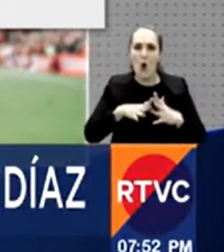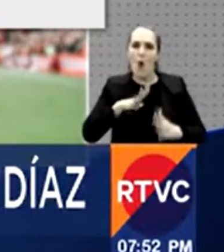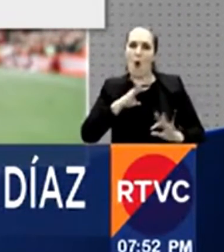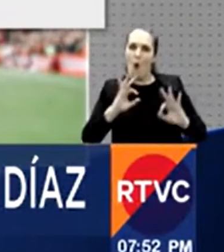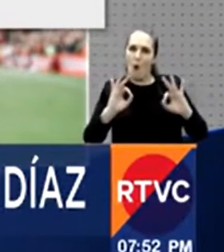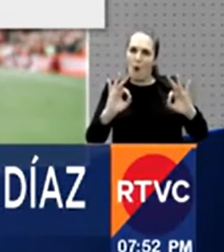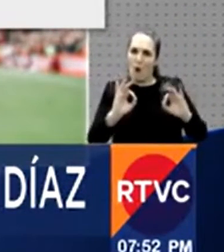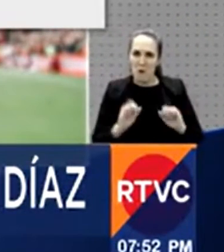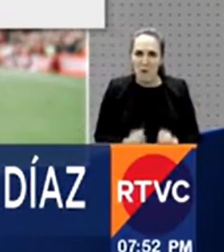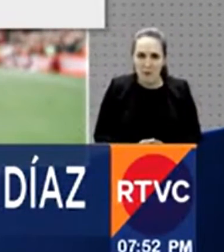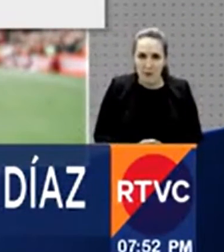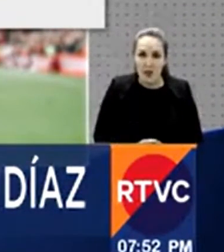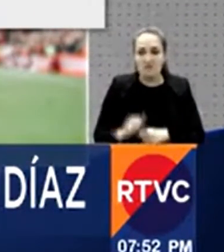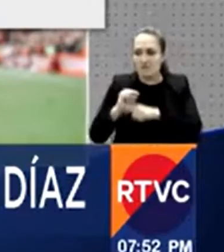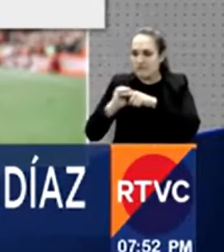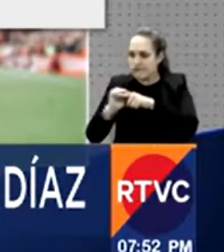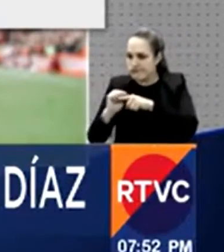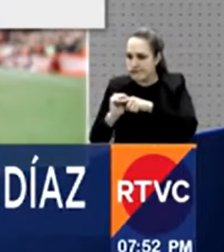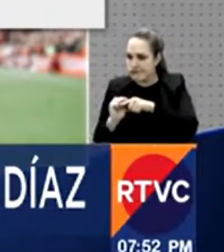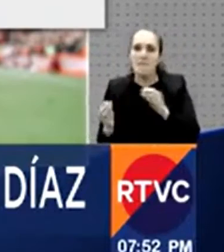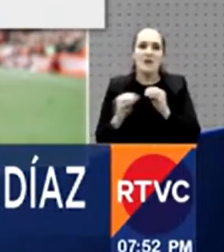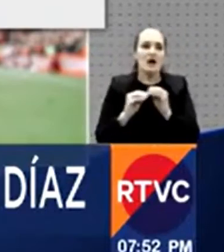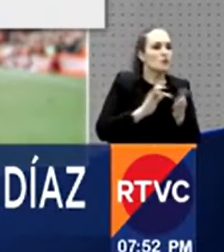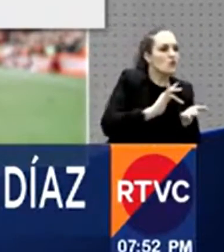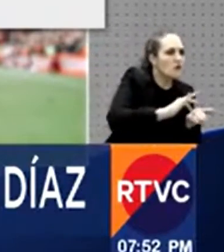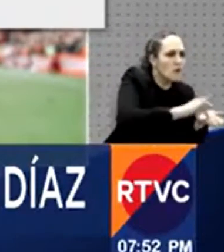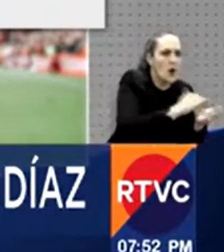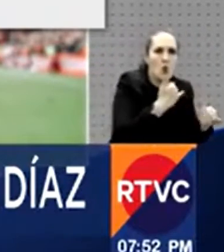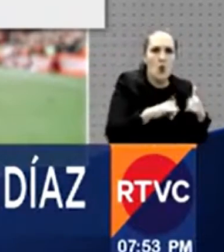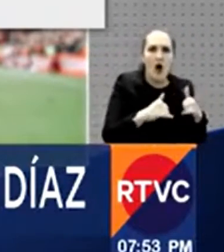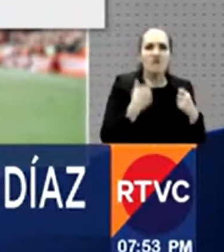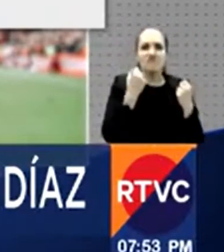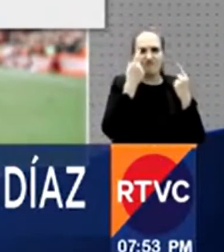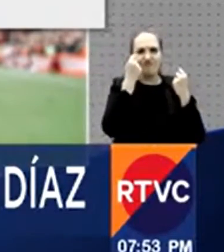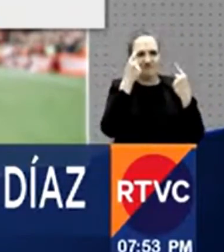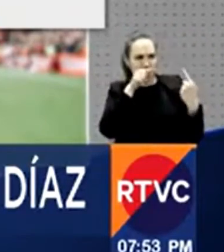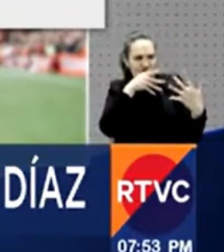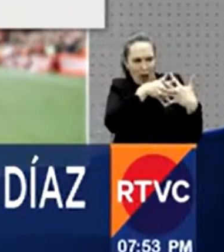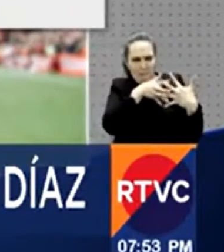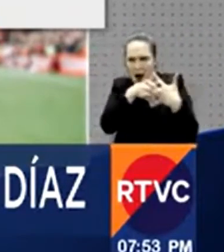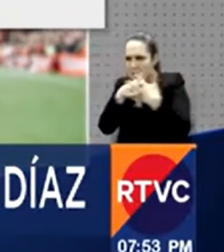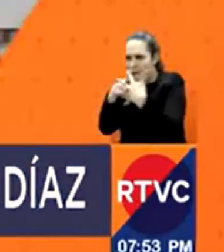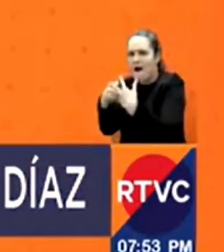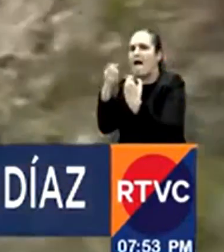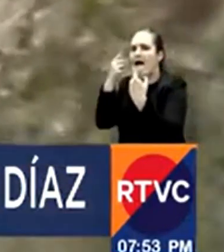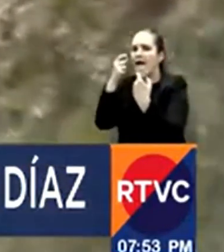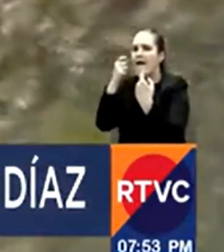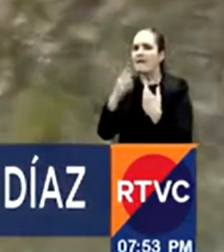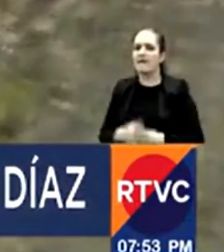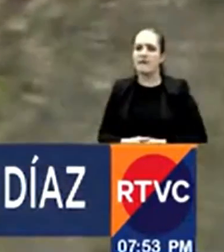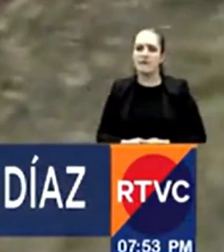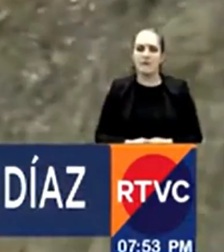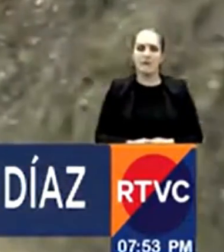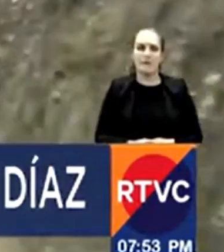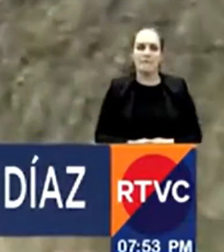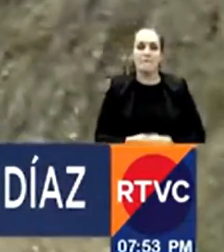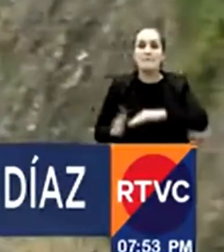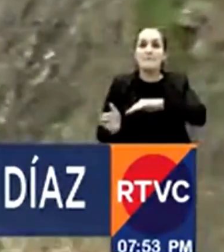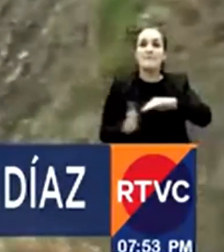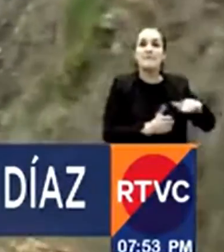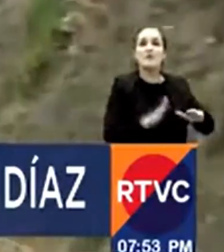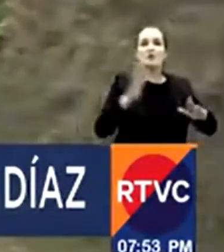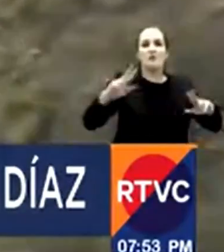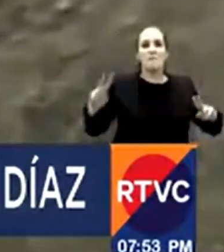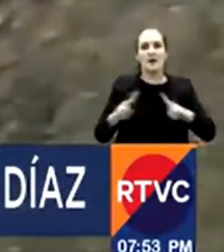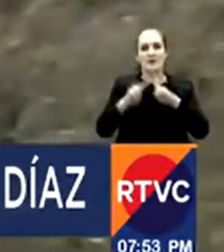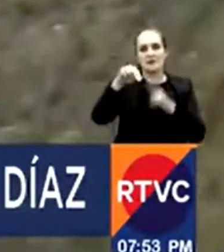los entrenamientos y en el campo creo que he logrado desarrollar un buen entendimiento con mis compañeros de equipo. En la etapa 5 de París-Niza,